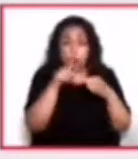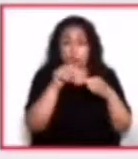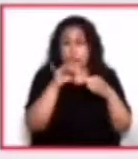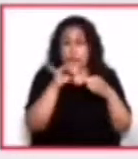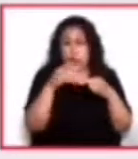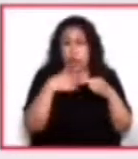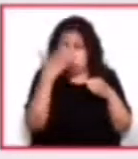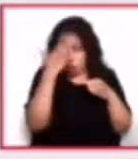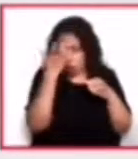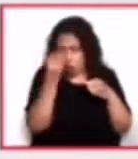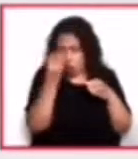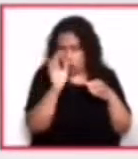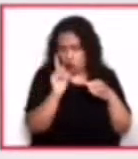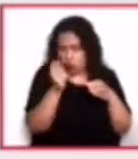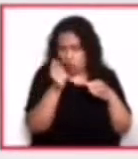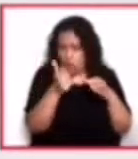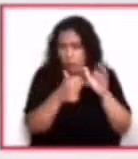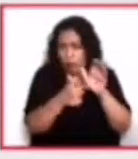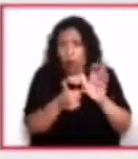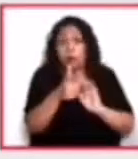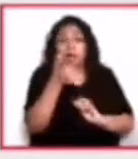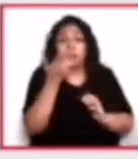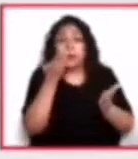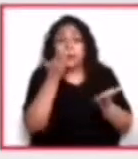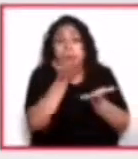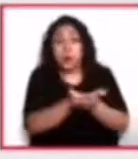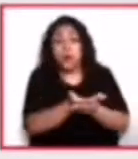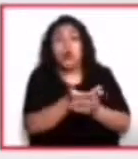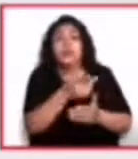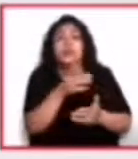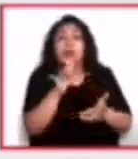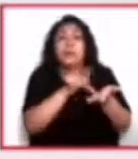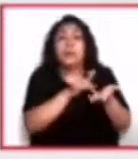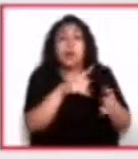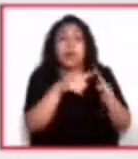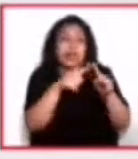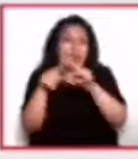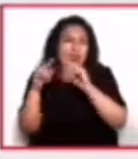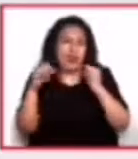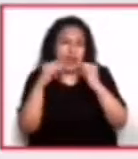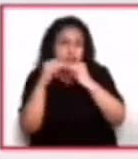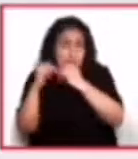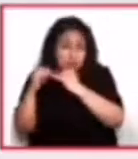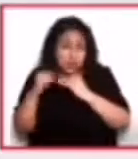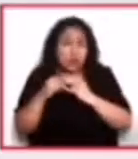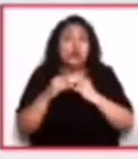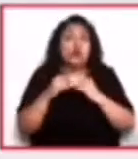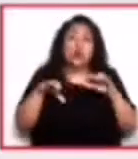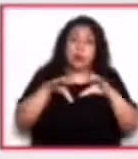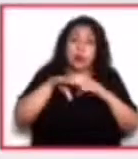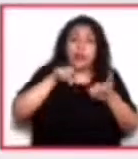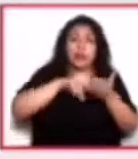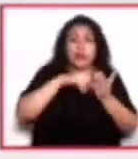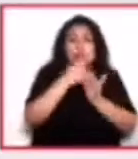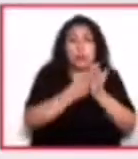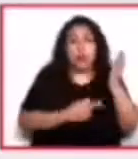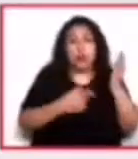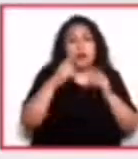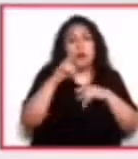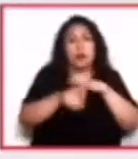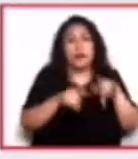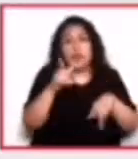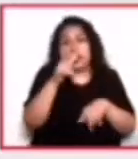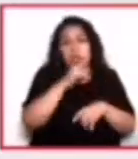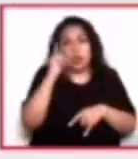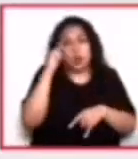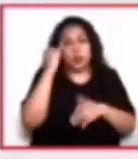muy conocida. Esta iniciativa civil, apoyada por diversas instituciones, formó parte del programa de la Feria de Lenguas